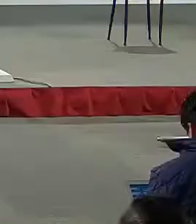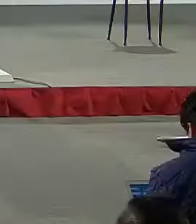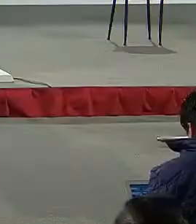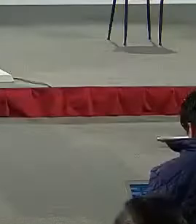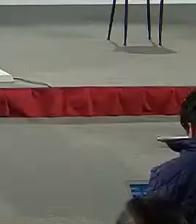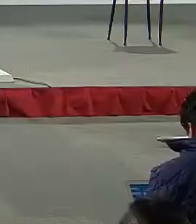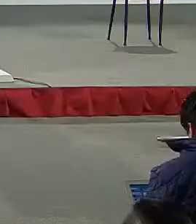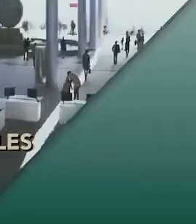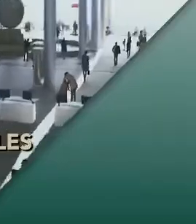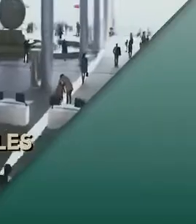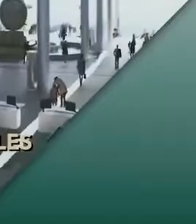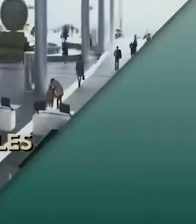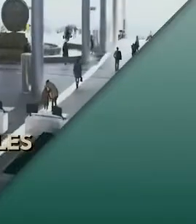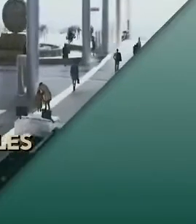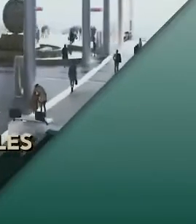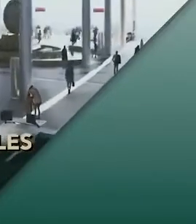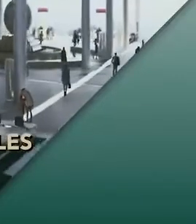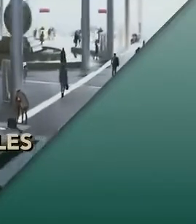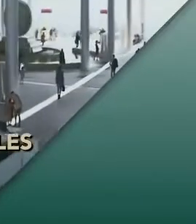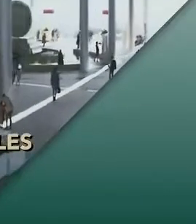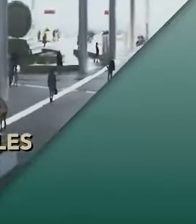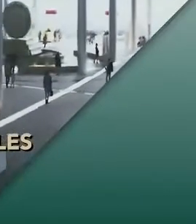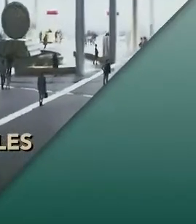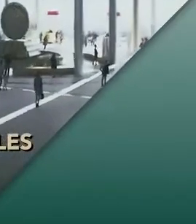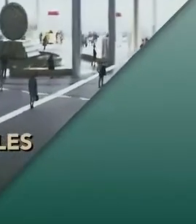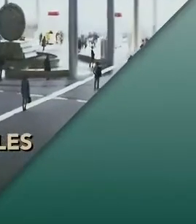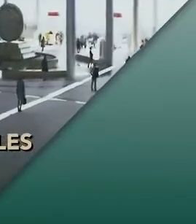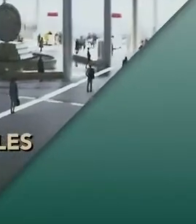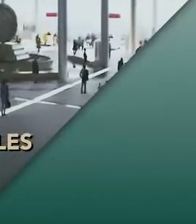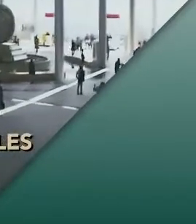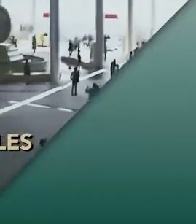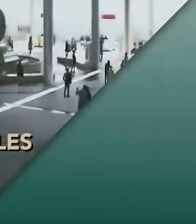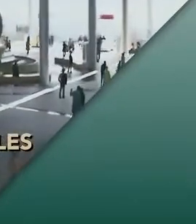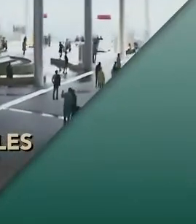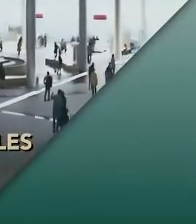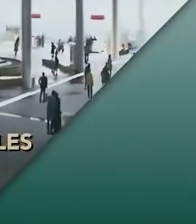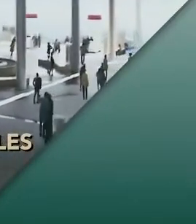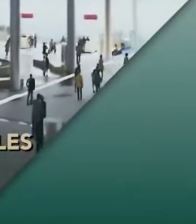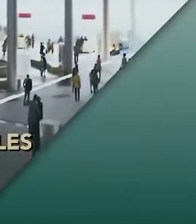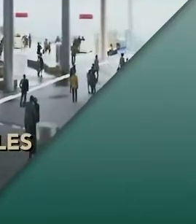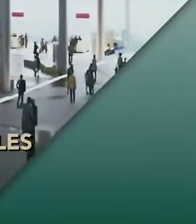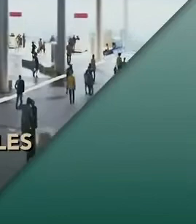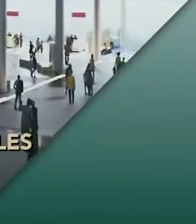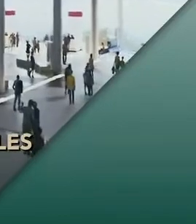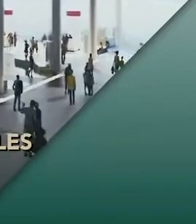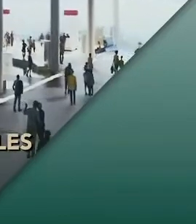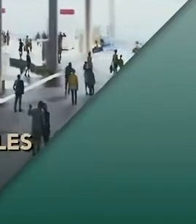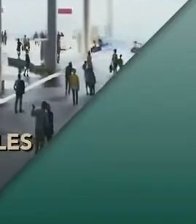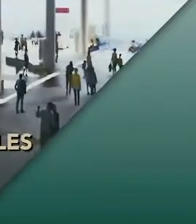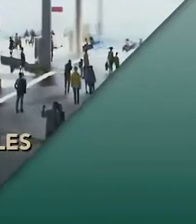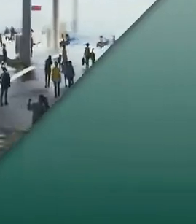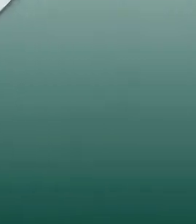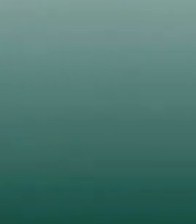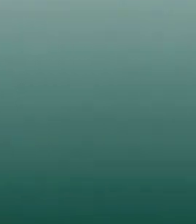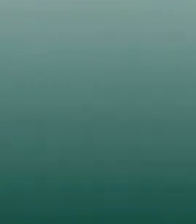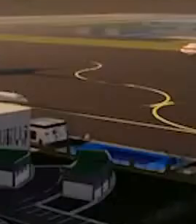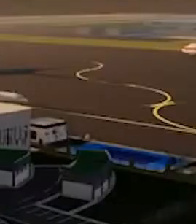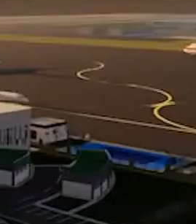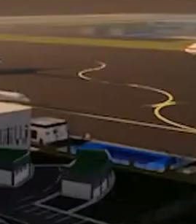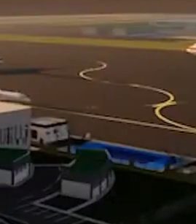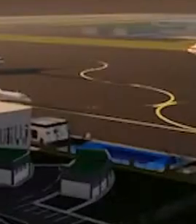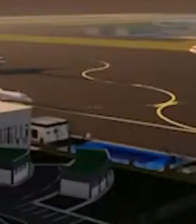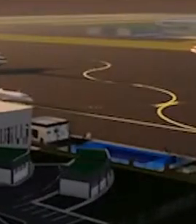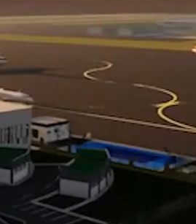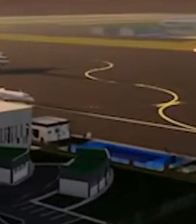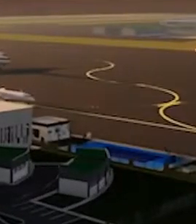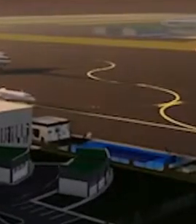Defensa Nacional informa los avances en la construcción del Aeropuerto Internacional Felipe Ángeles al 1 de febrero de 2021. En la